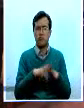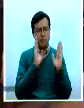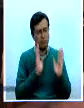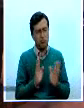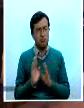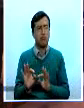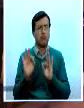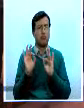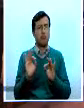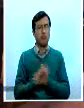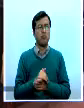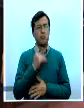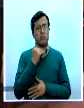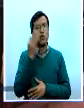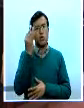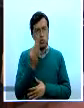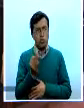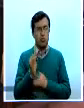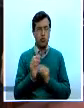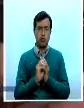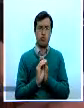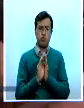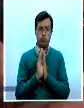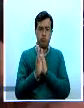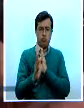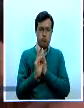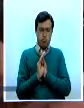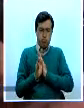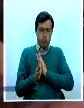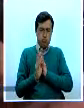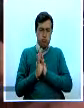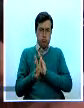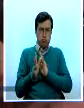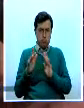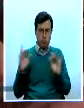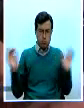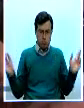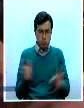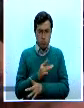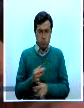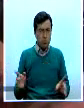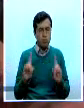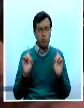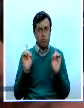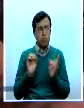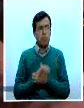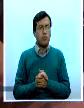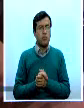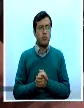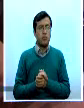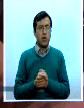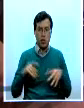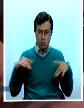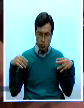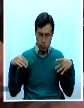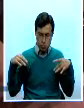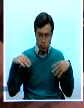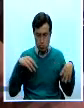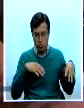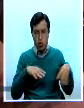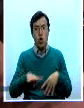de sentido ahora porque en algún tiempo hay algo que me haya que establecer rebajas y los recorridos están también ya determinados con cuatro